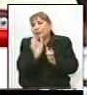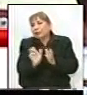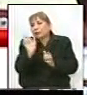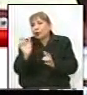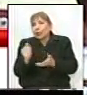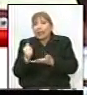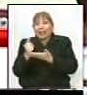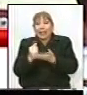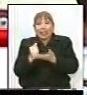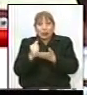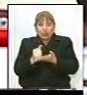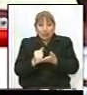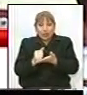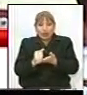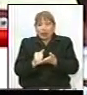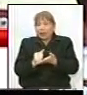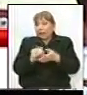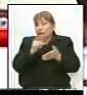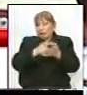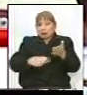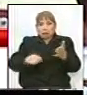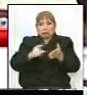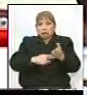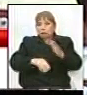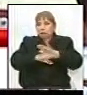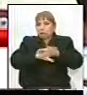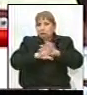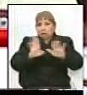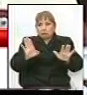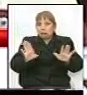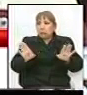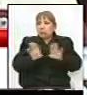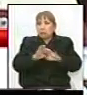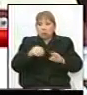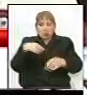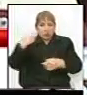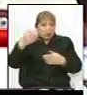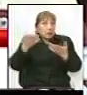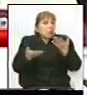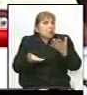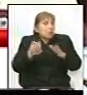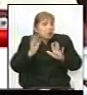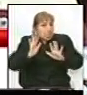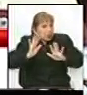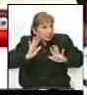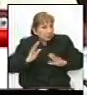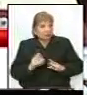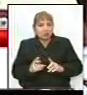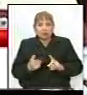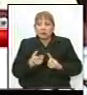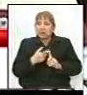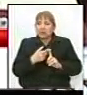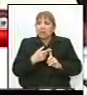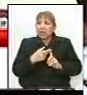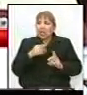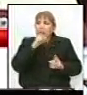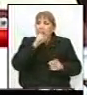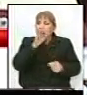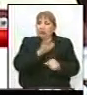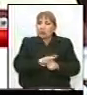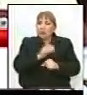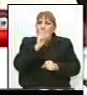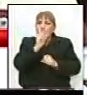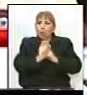legales, cancela la inscripción de un partido político en los siguientes supuestos. Primero, al cumplirse un año